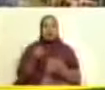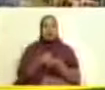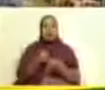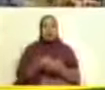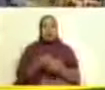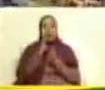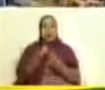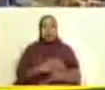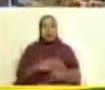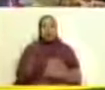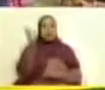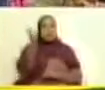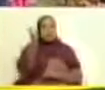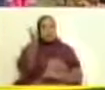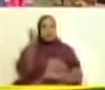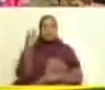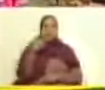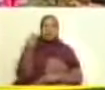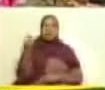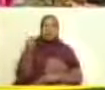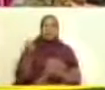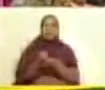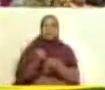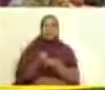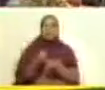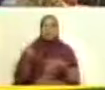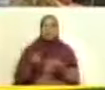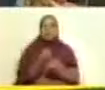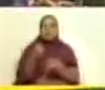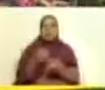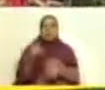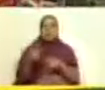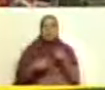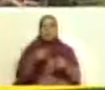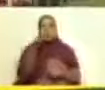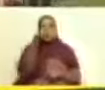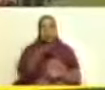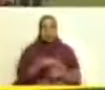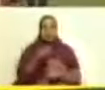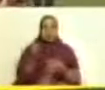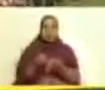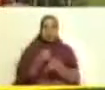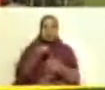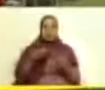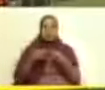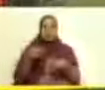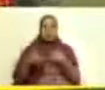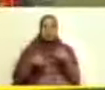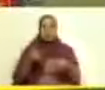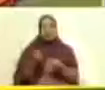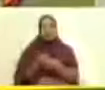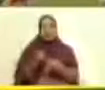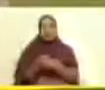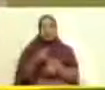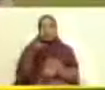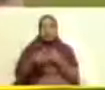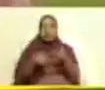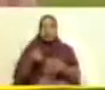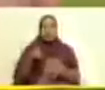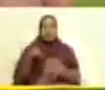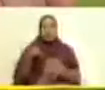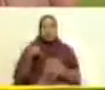Felicitar a las mujeres, a la juventud, a los trabajadores, a las comunas, a los consejos